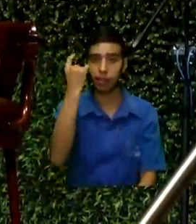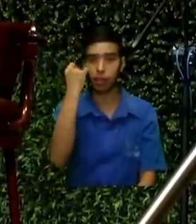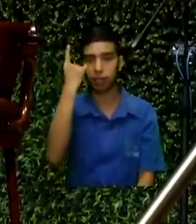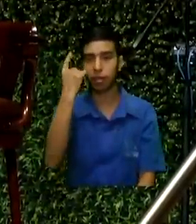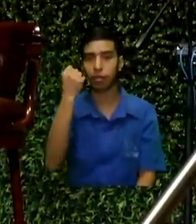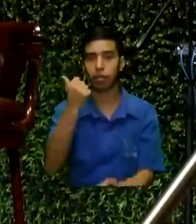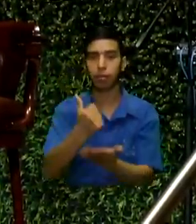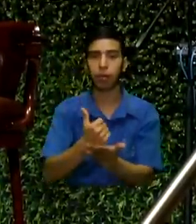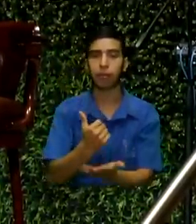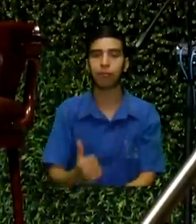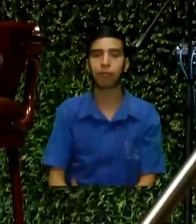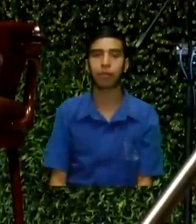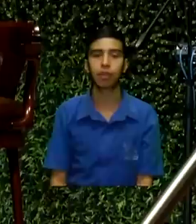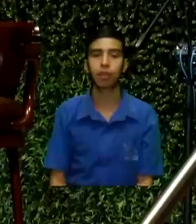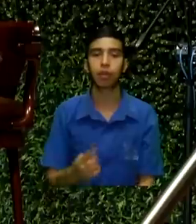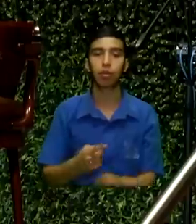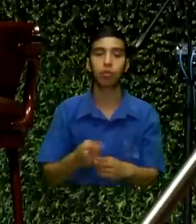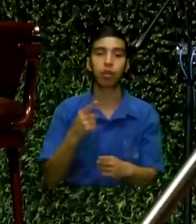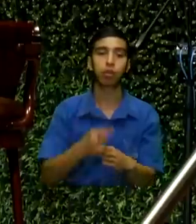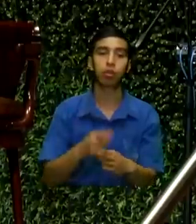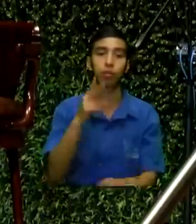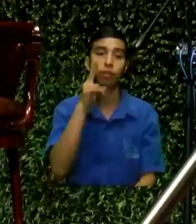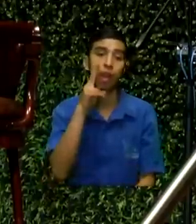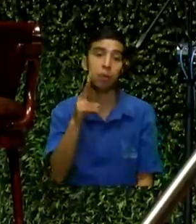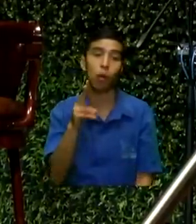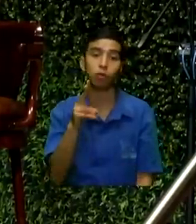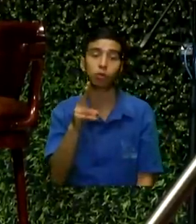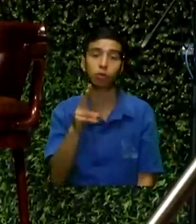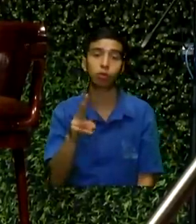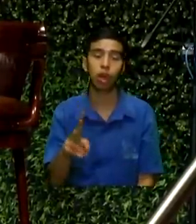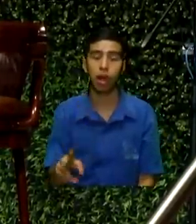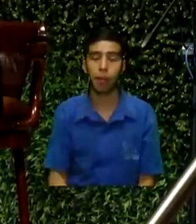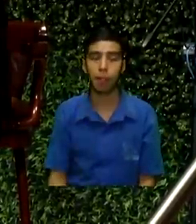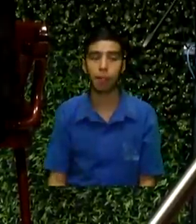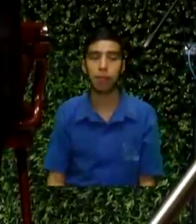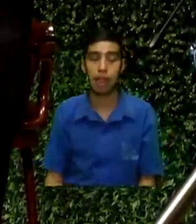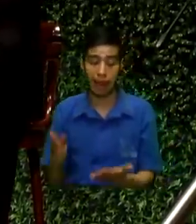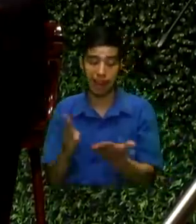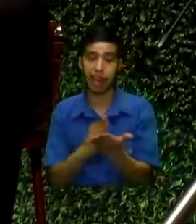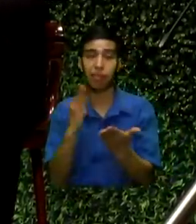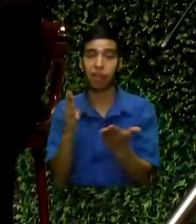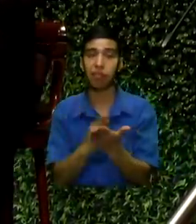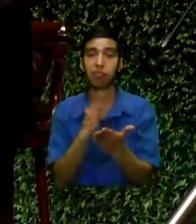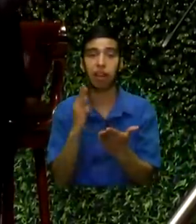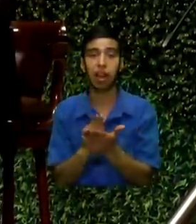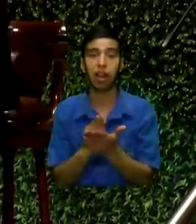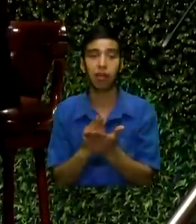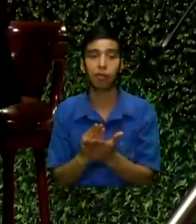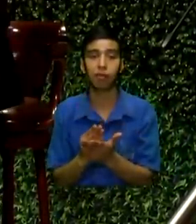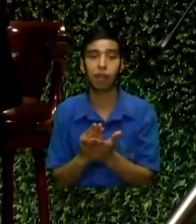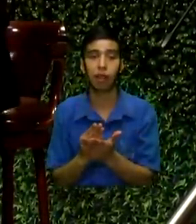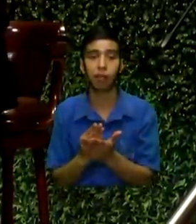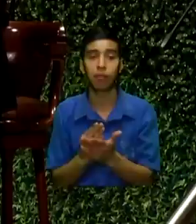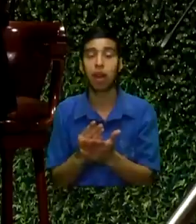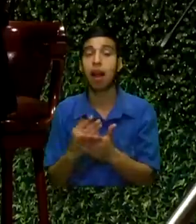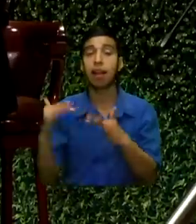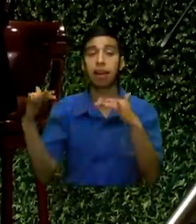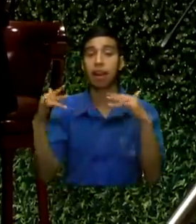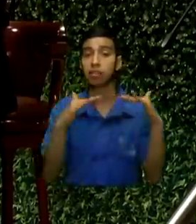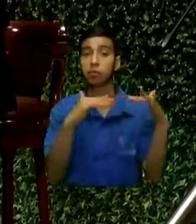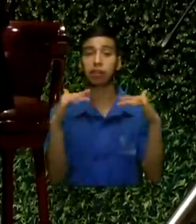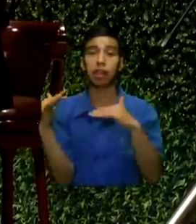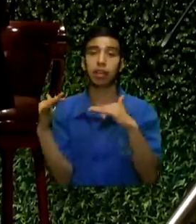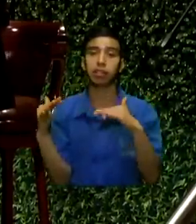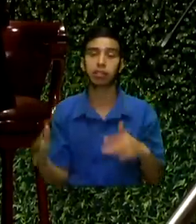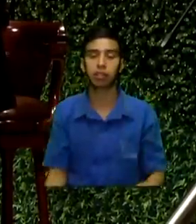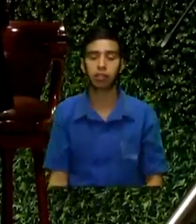Entonces cuando vemos más adelante, vamos a ver, cuando hablamos ya de las batallas, yo le voy a poner a este